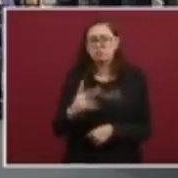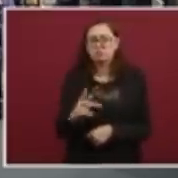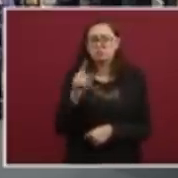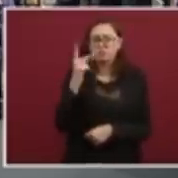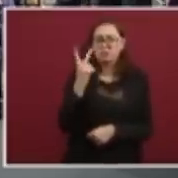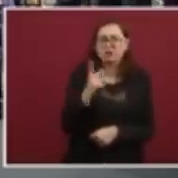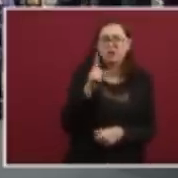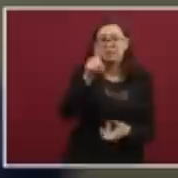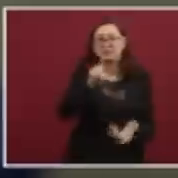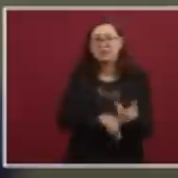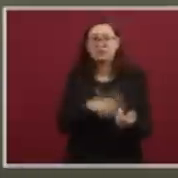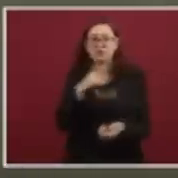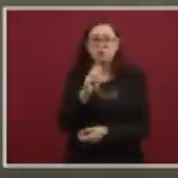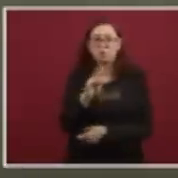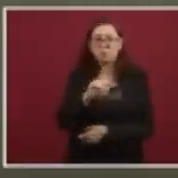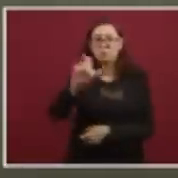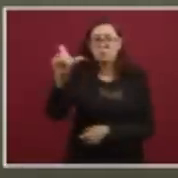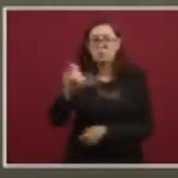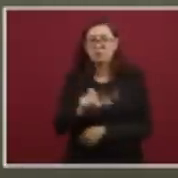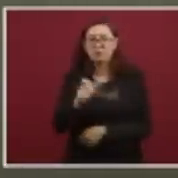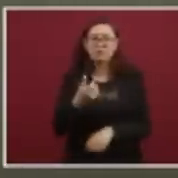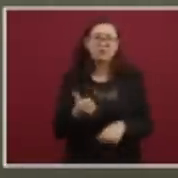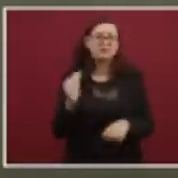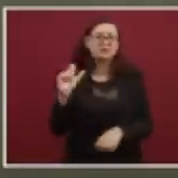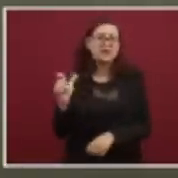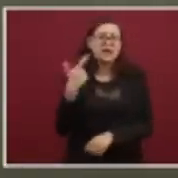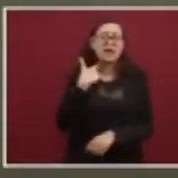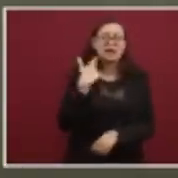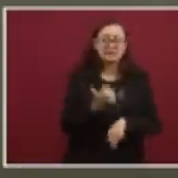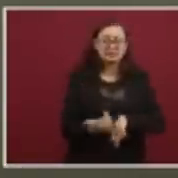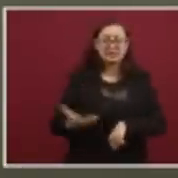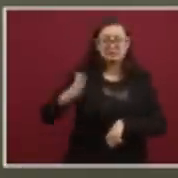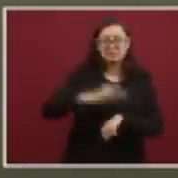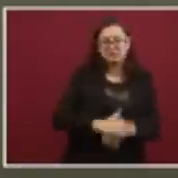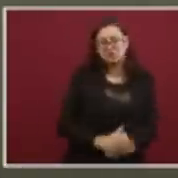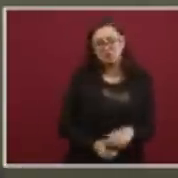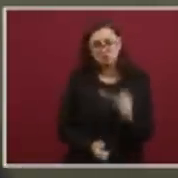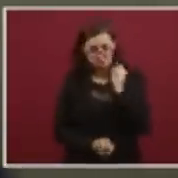de Pemex de la administración pasadas, lo que es